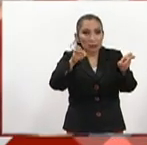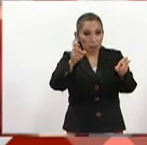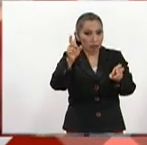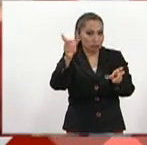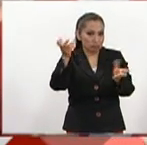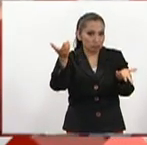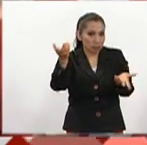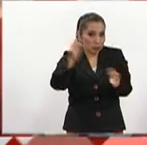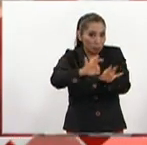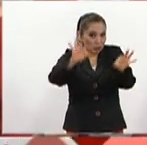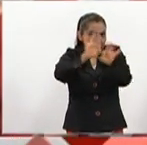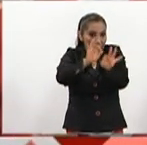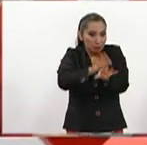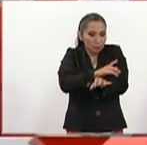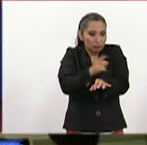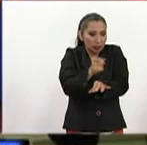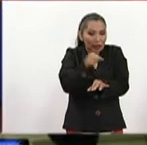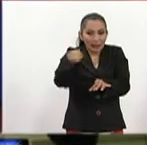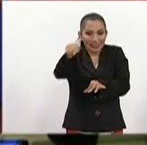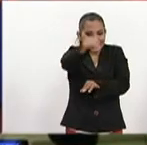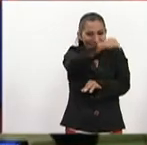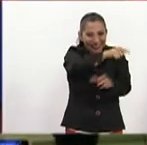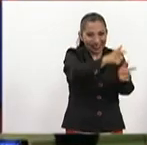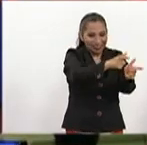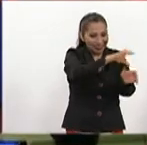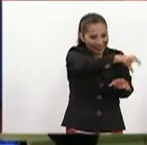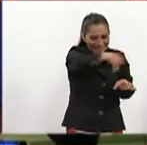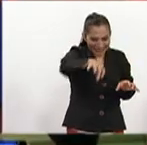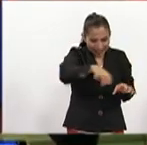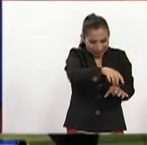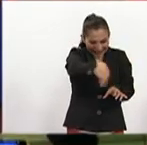crítico, porque muchas veces las partes